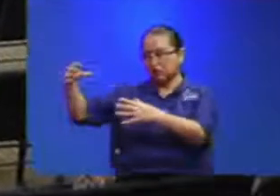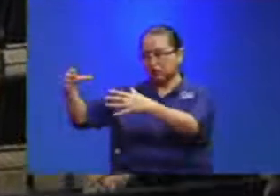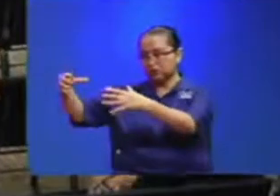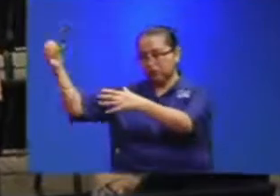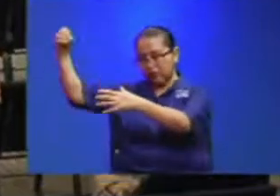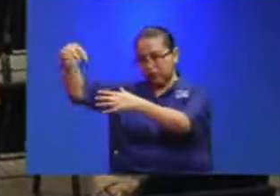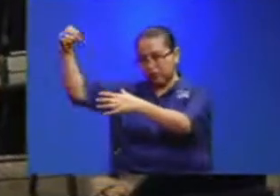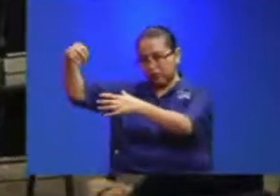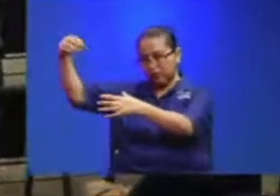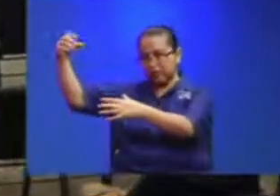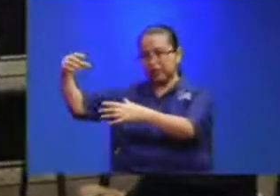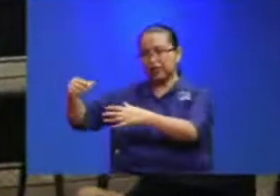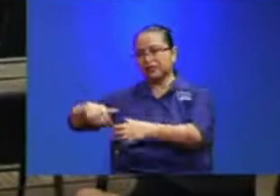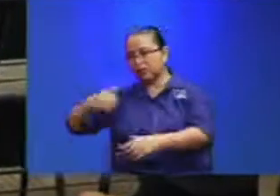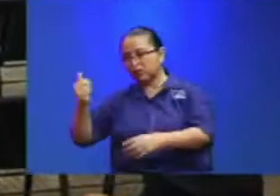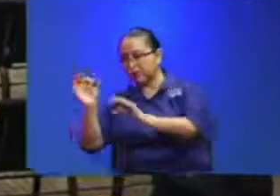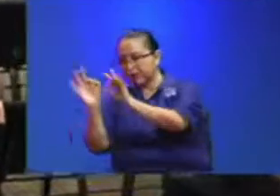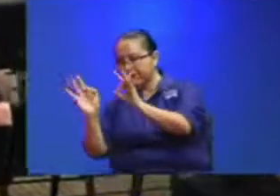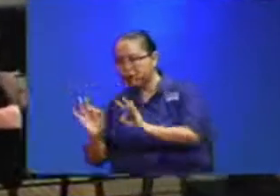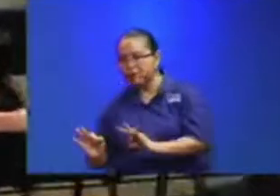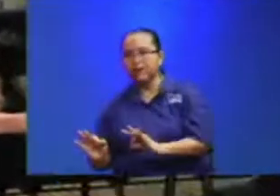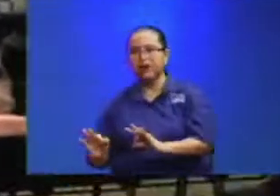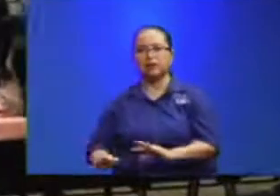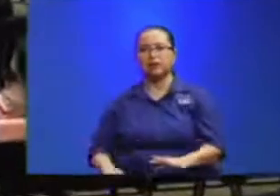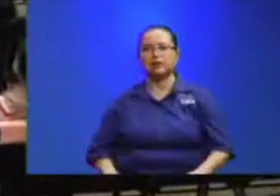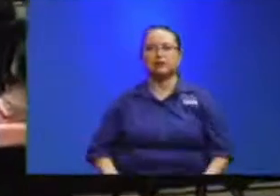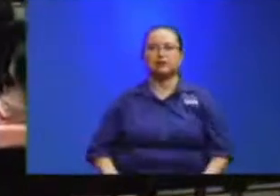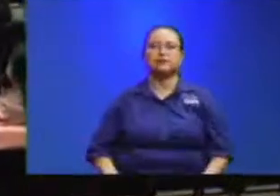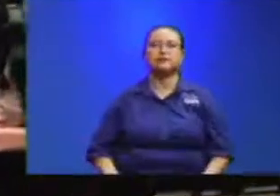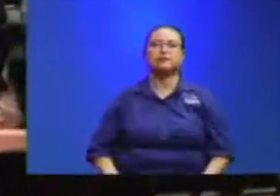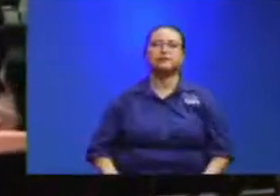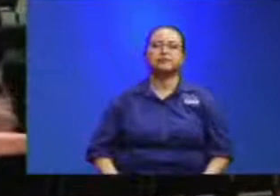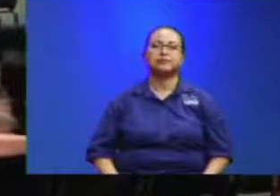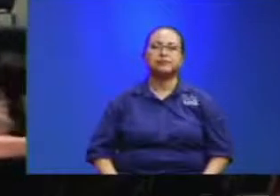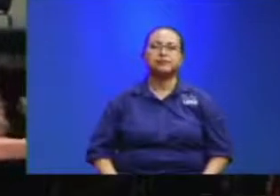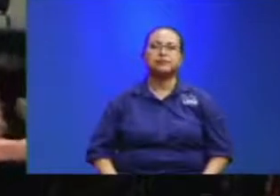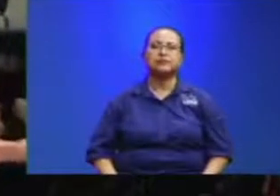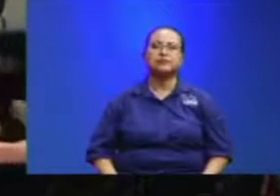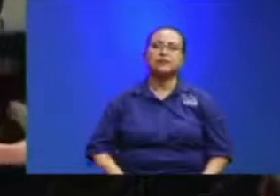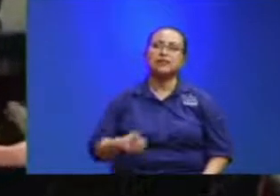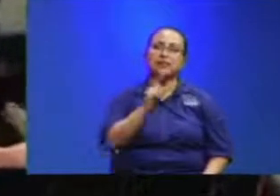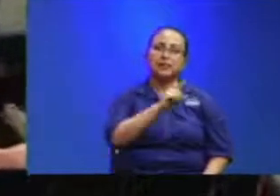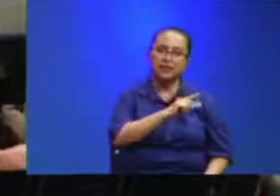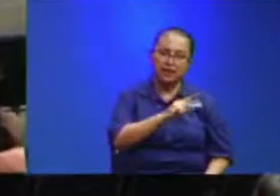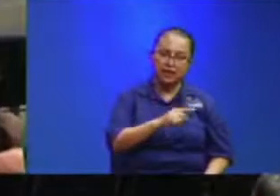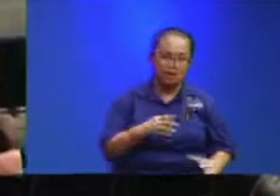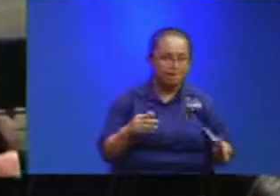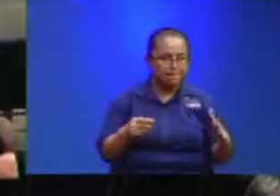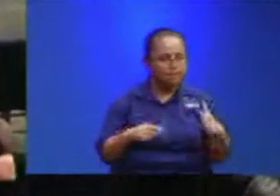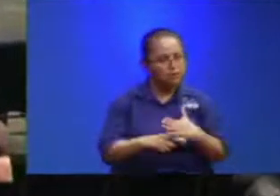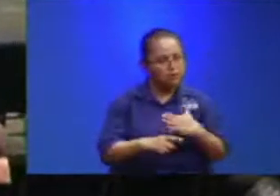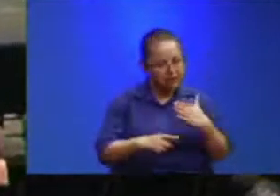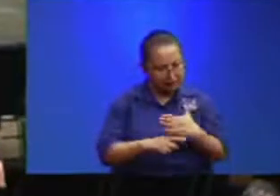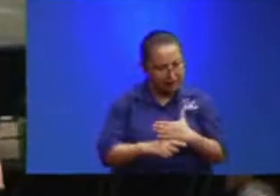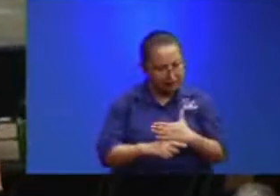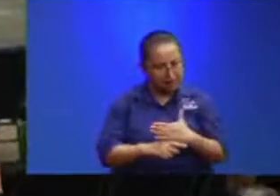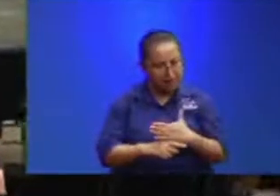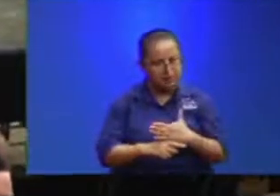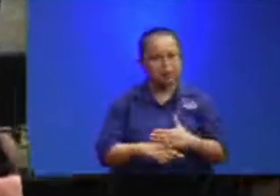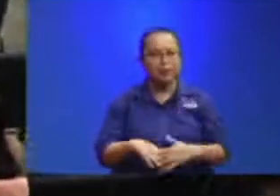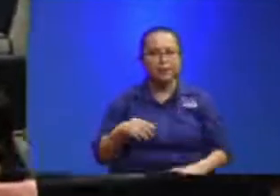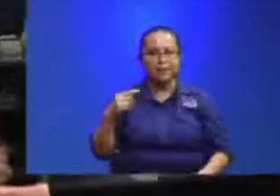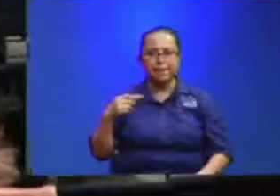y que es odio entonces él ya nos preparó el lugar y todo no pero yo no es que los niños no se tienen que bautizar hasta